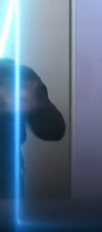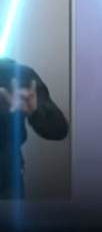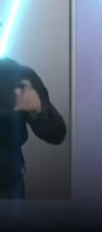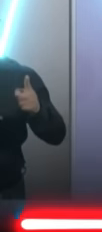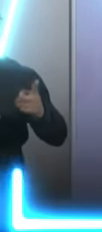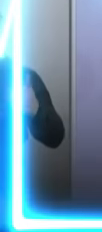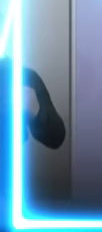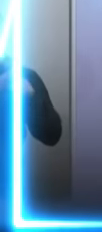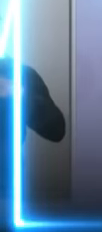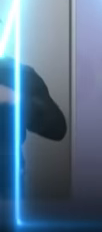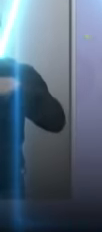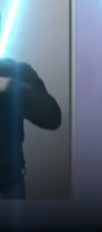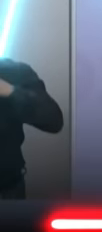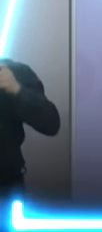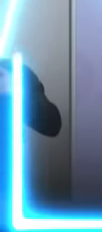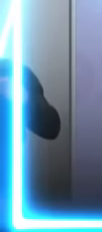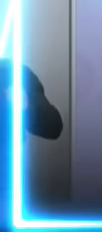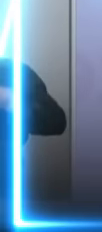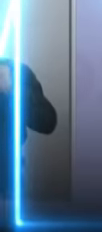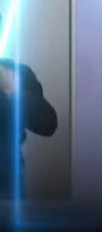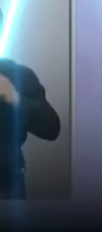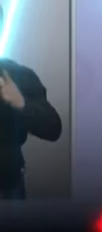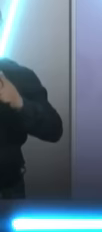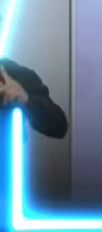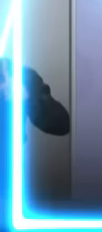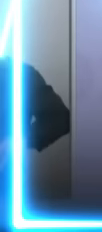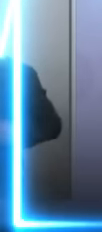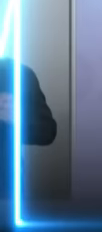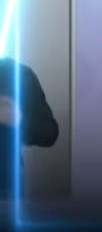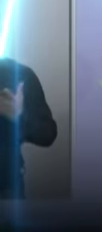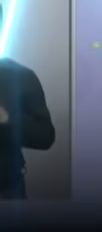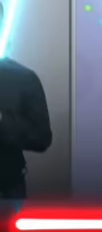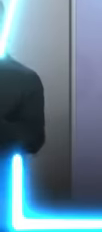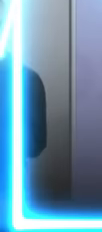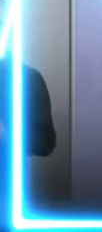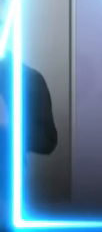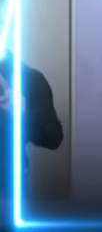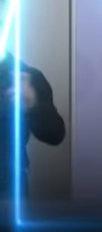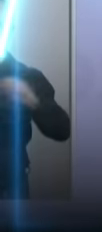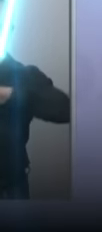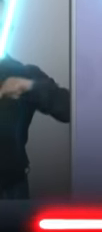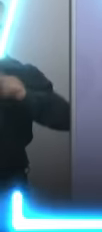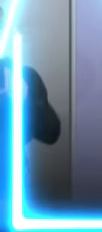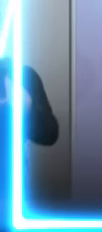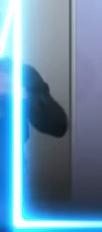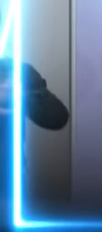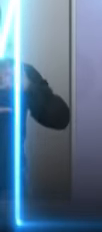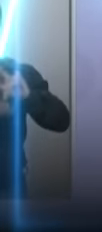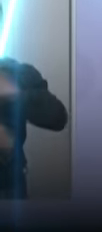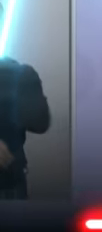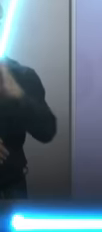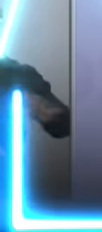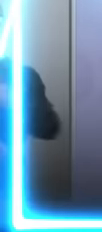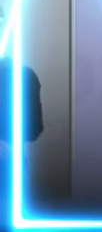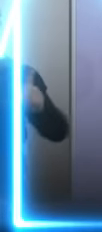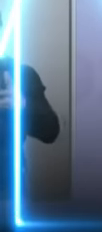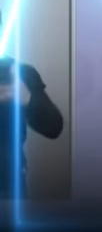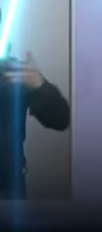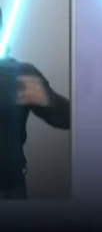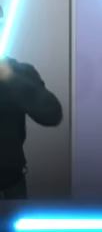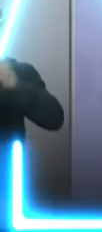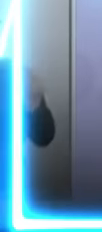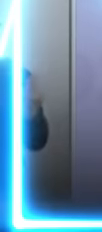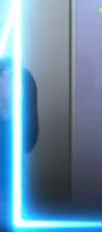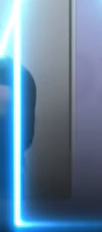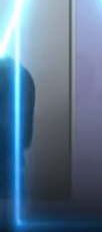les digo, no tengan miedo, el cambio ya viene, los apoyos van a seguir, se ampliarán y van a llegar de manera directa,